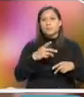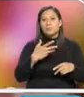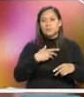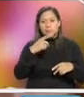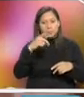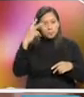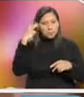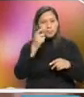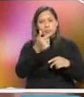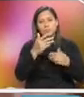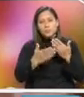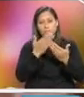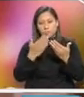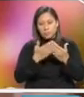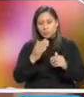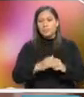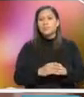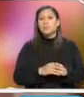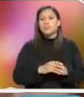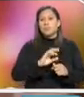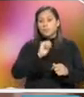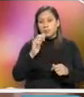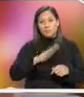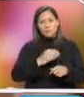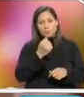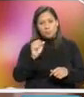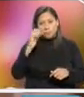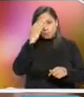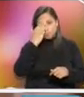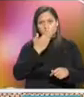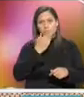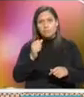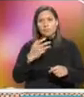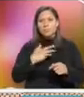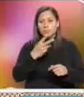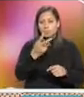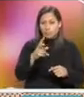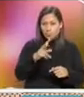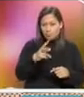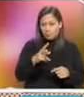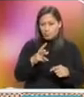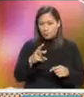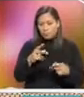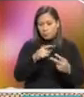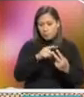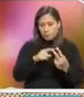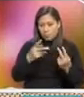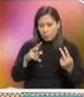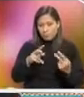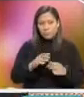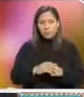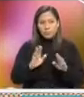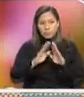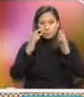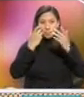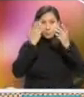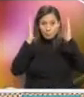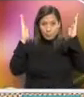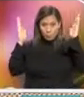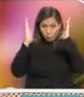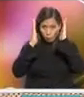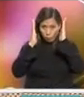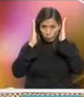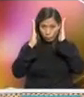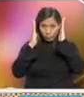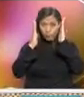cabello muy escaso. Y ya para los más hábiles tenemos esta mezcla de las dos. Puedes utilizar en las partes que quieres controlar, que regularmente esta es la